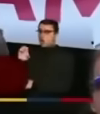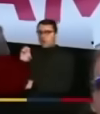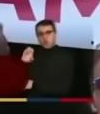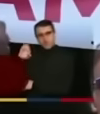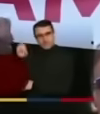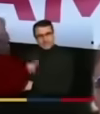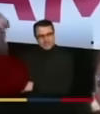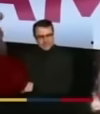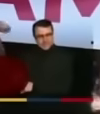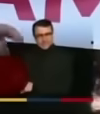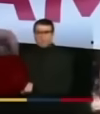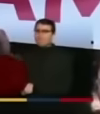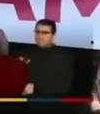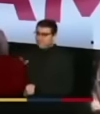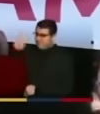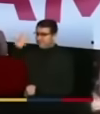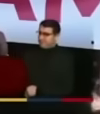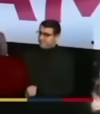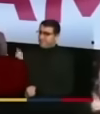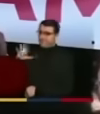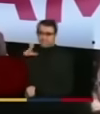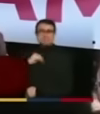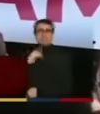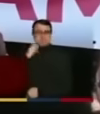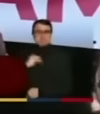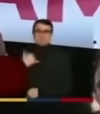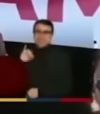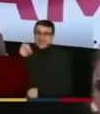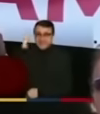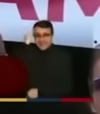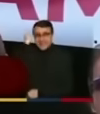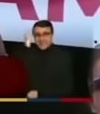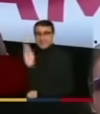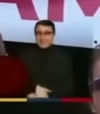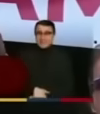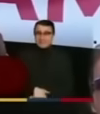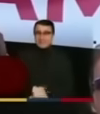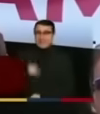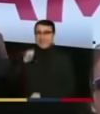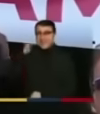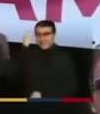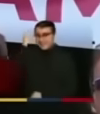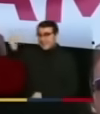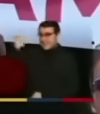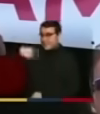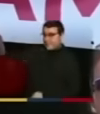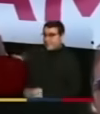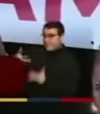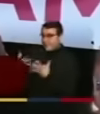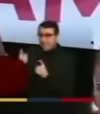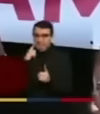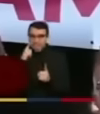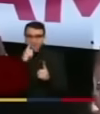Ya sabemos qué pasa con eso. Ya sabemos lo que intentan hacer además.